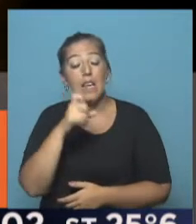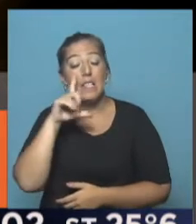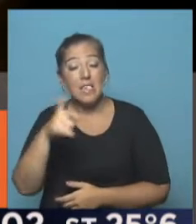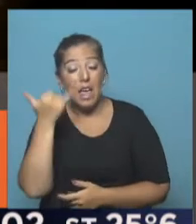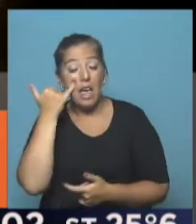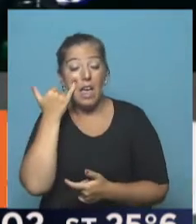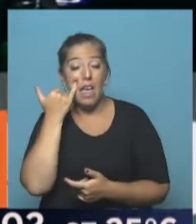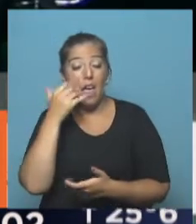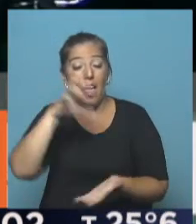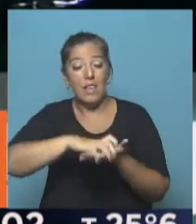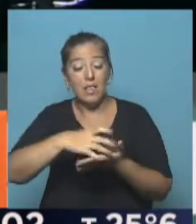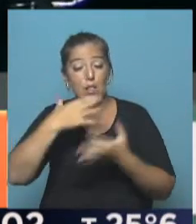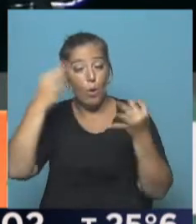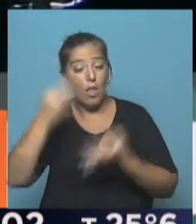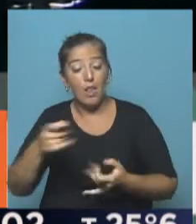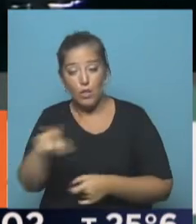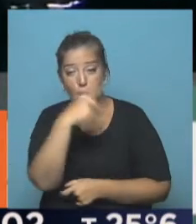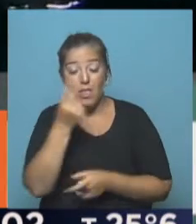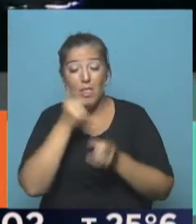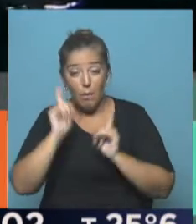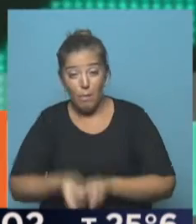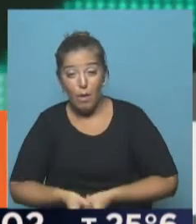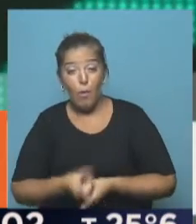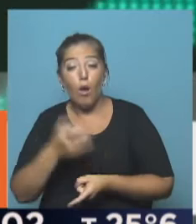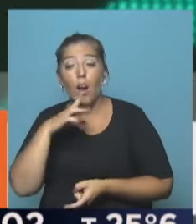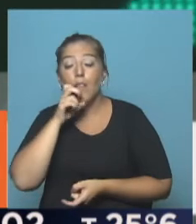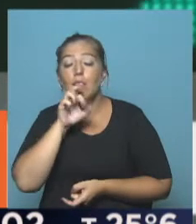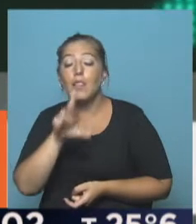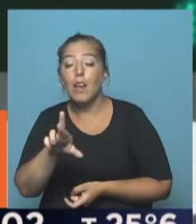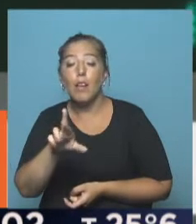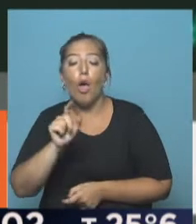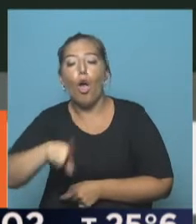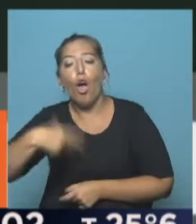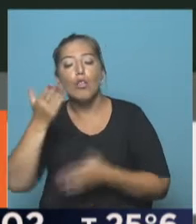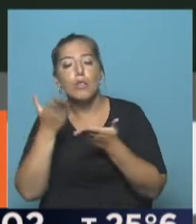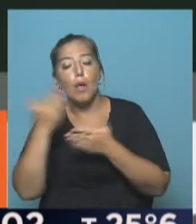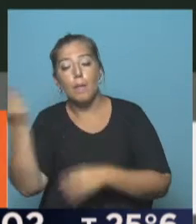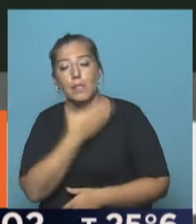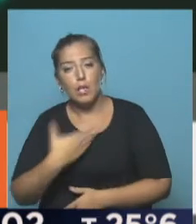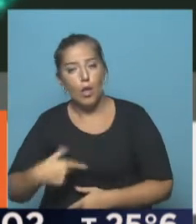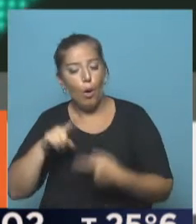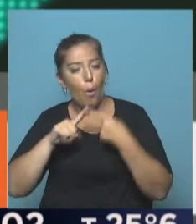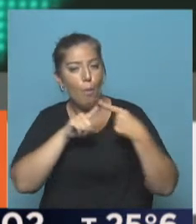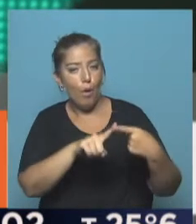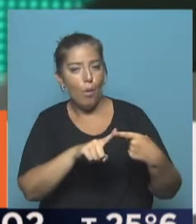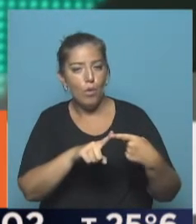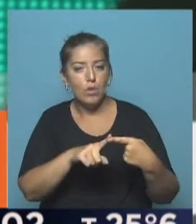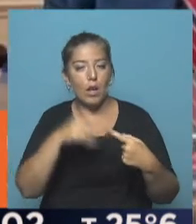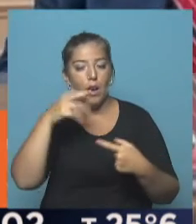de Seguridad Nacional. Y lo mismo ocurre con Carter Page, otro asesor del presidente con fuertes vínculos en el